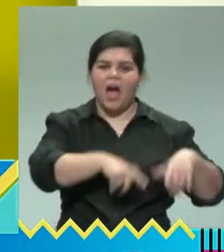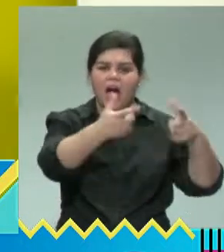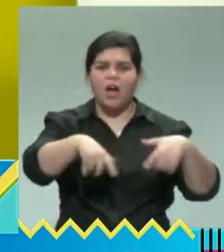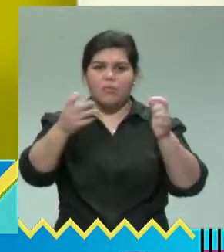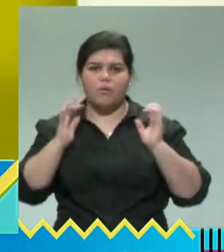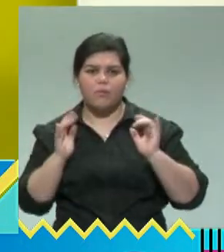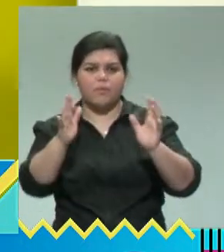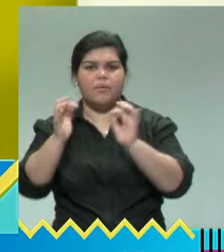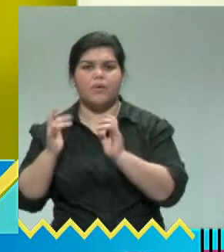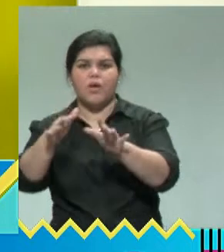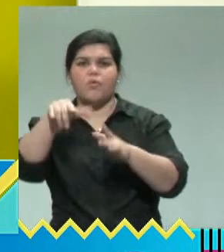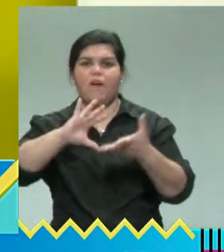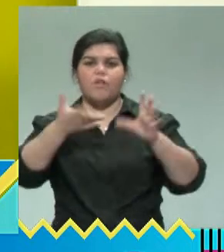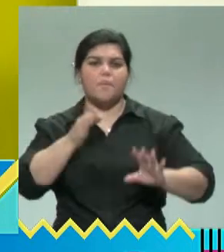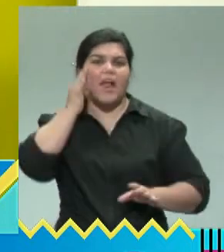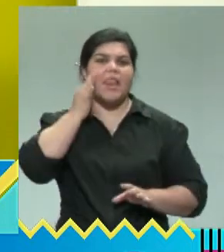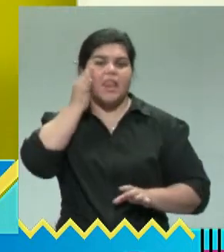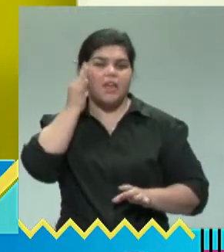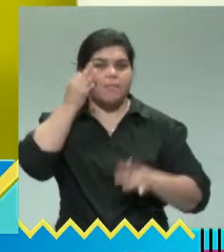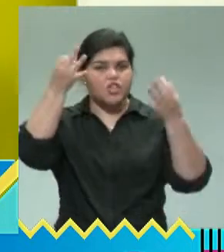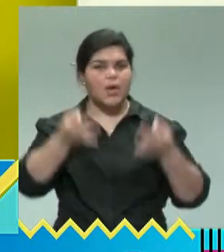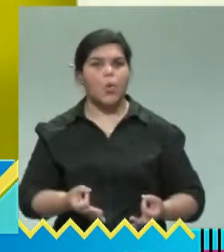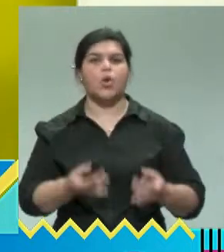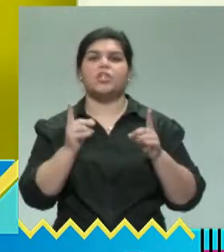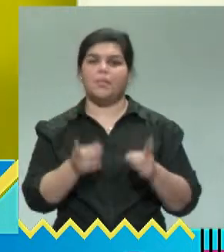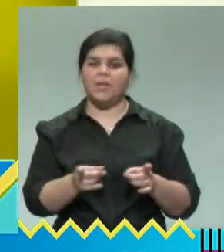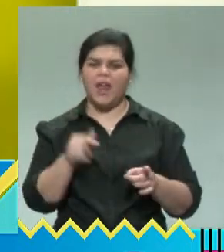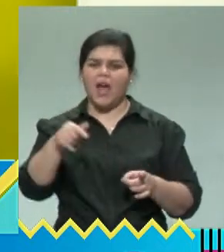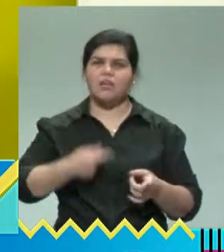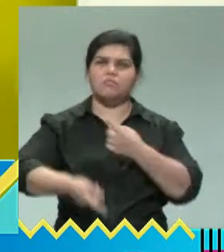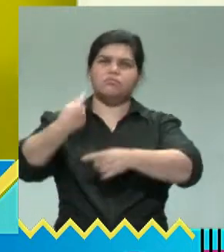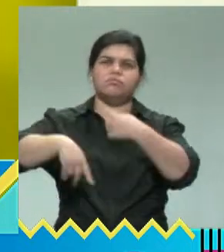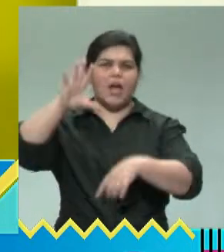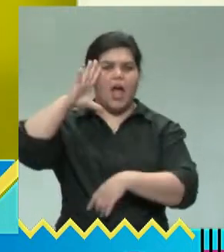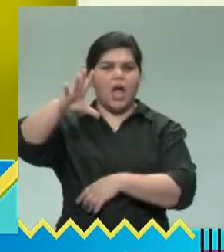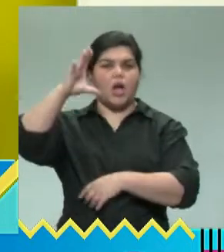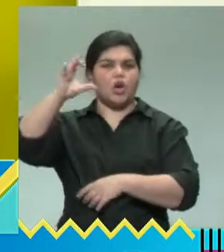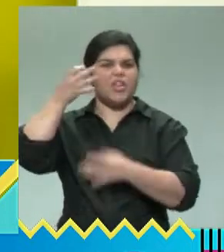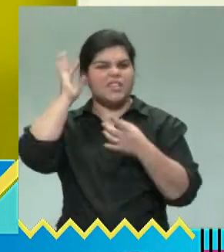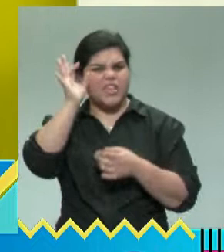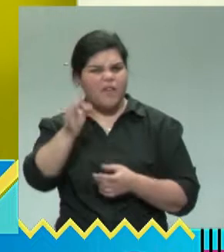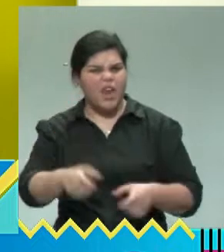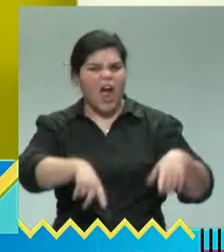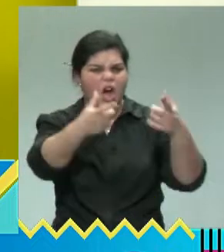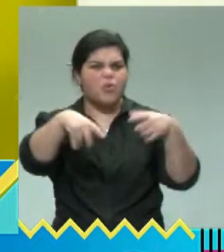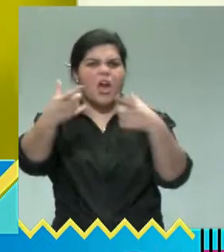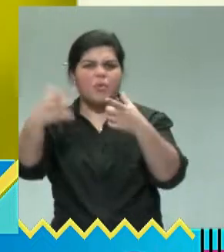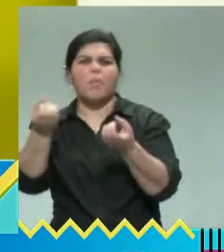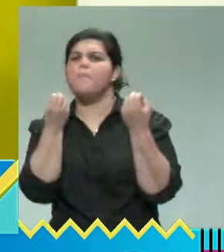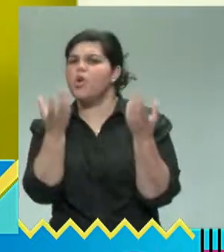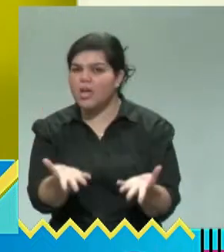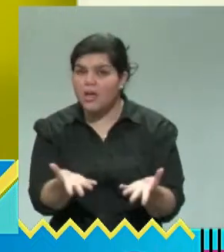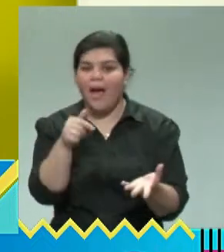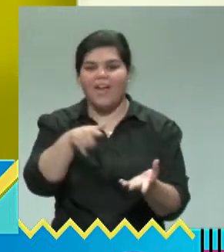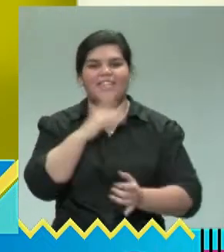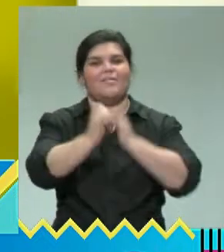y de seguridad. Así que desde ahí nos podemos empezar a remontar para entender por qué, lo decía recién más temprano, tenemos un árbol enfrente de nuestra casa o